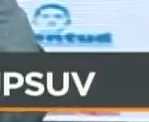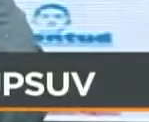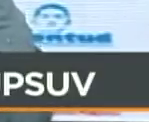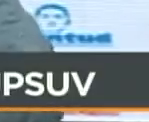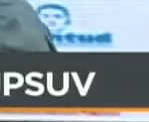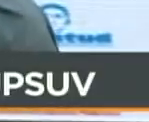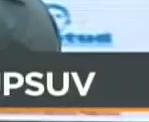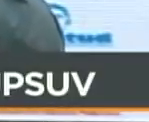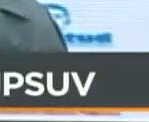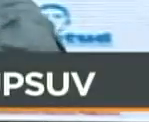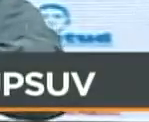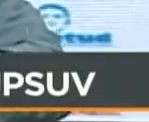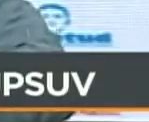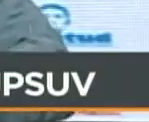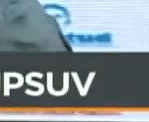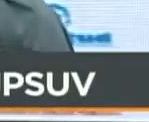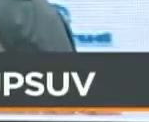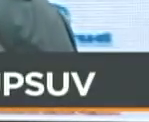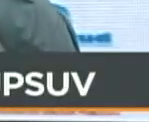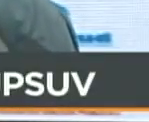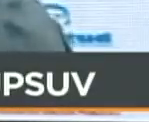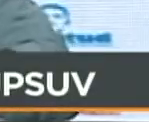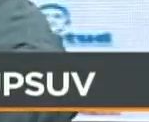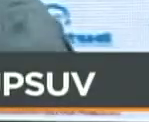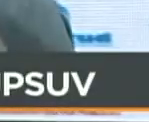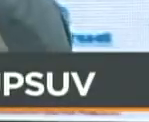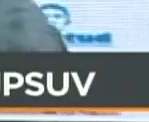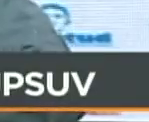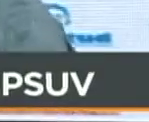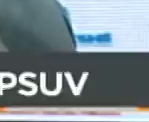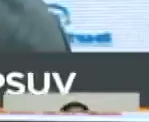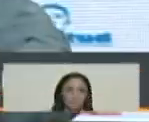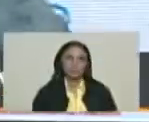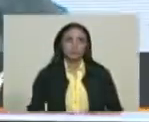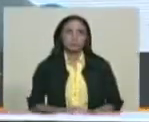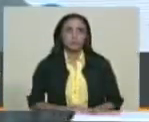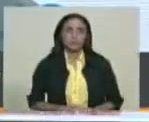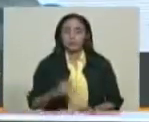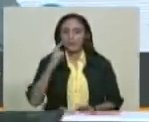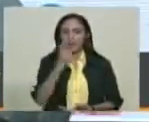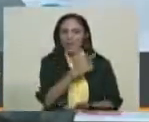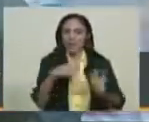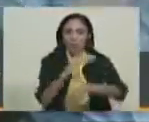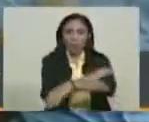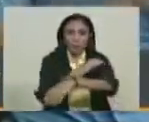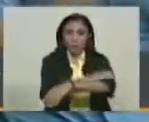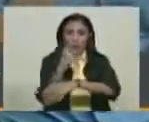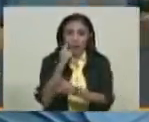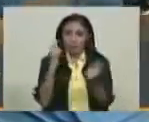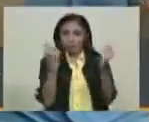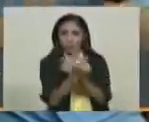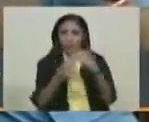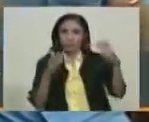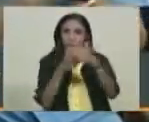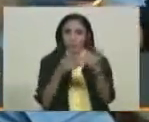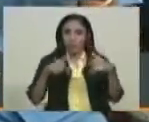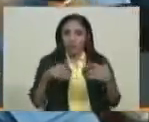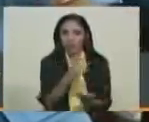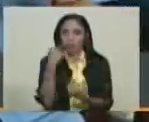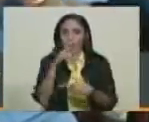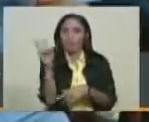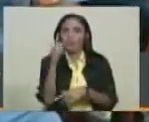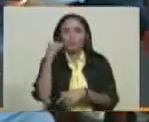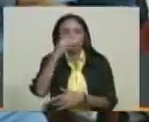la oligarquía, ni la oligarquía pátrida, podrá detener los cambios que ya Venezuela saluda y ya Venezuela